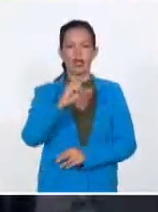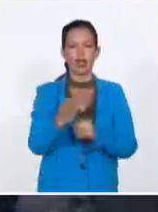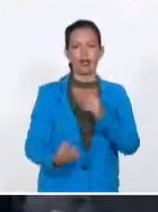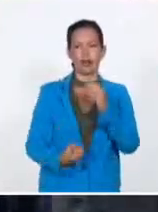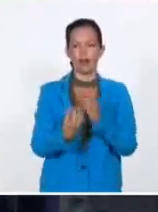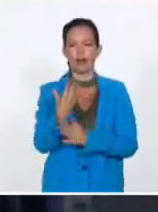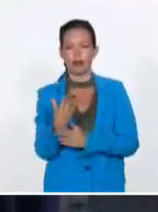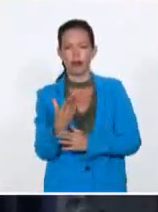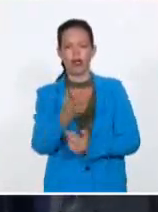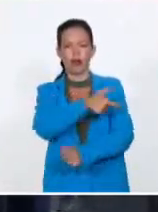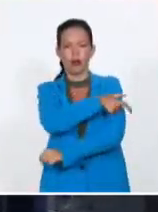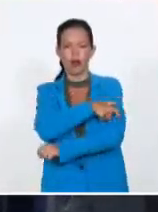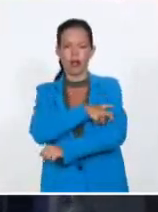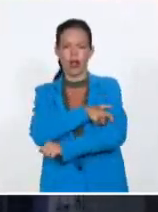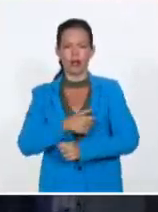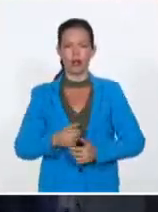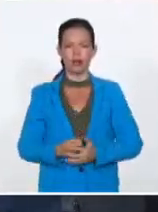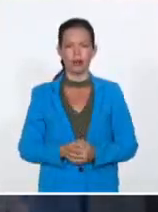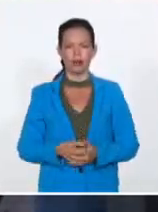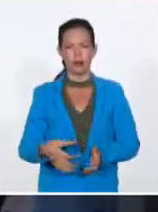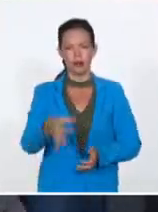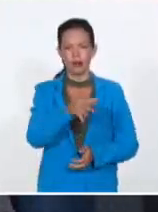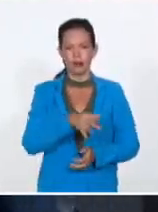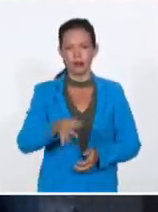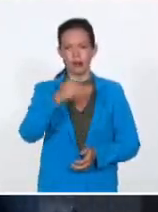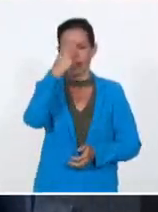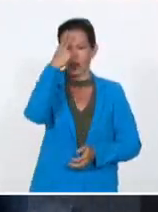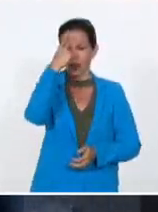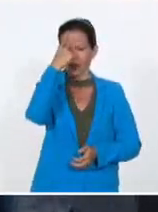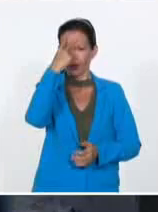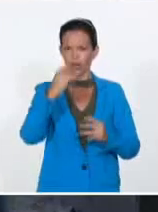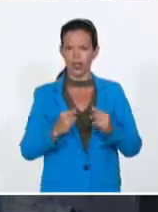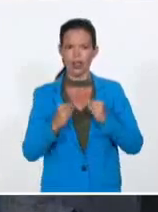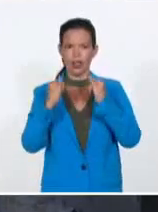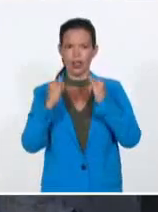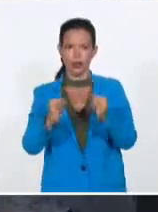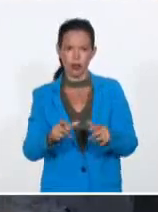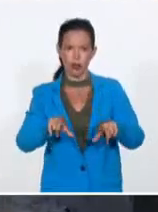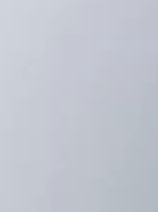Desde Segundo Frente, John Abreu Macías, para el Canal Cubano de Noticias.